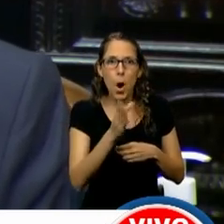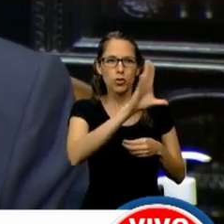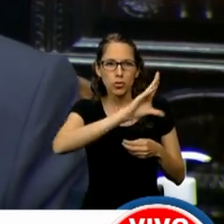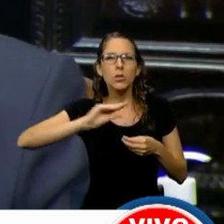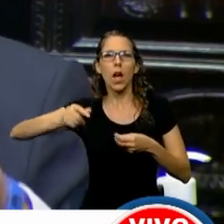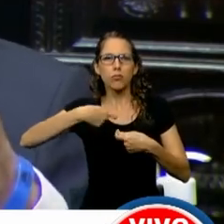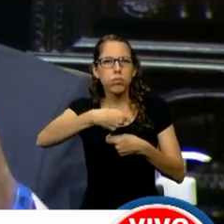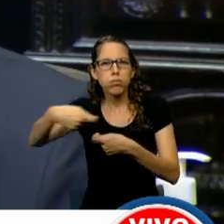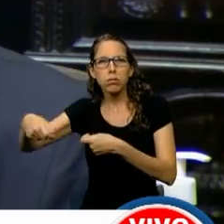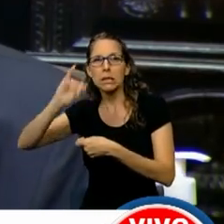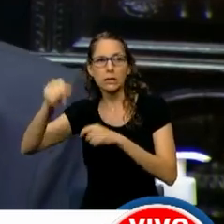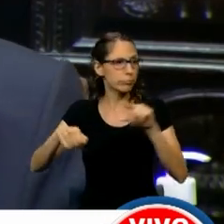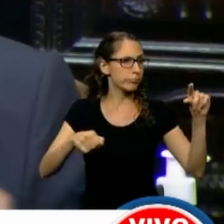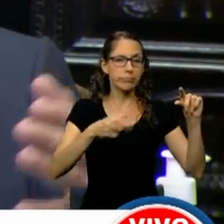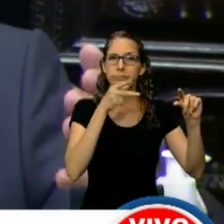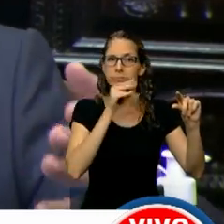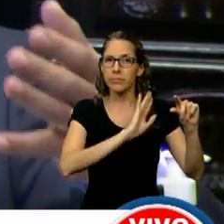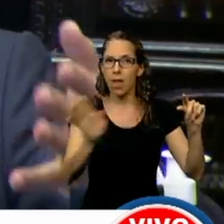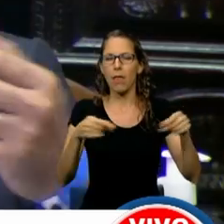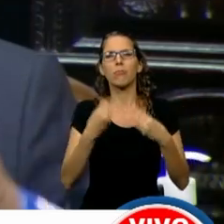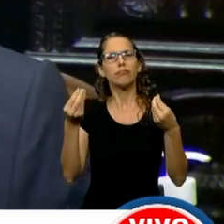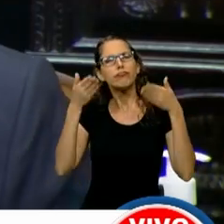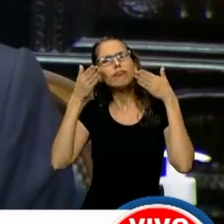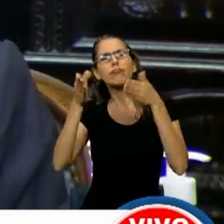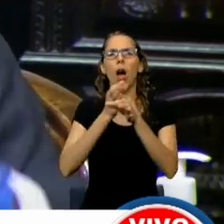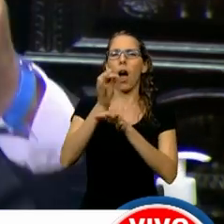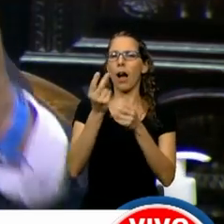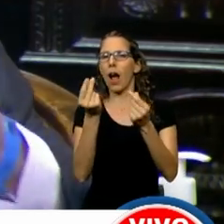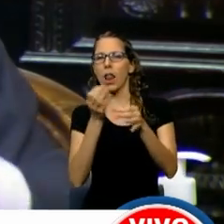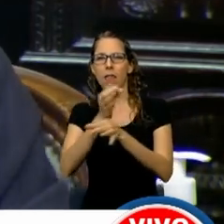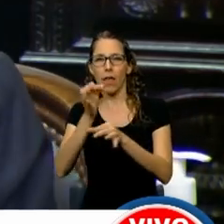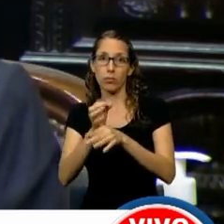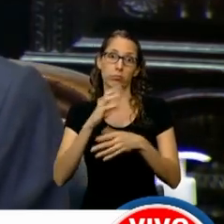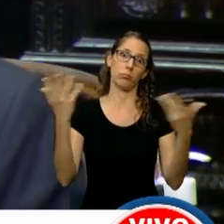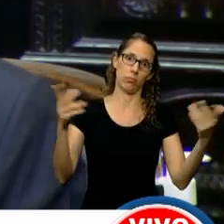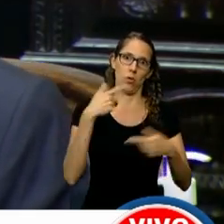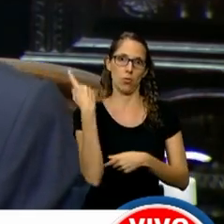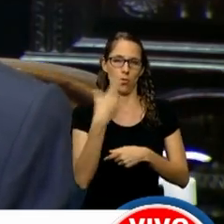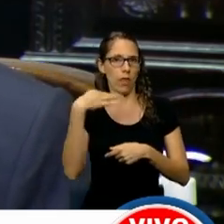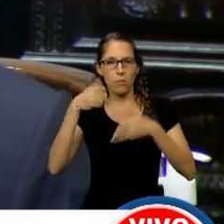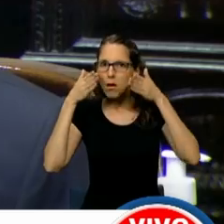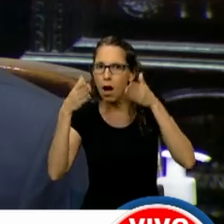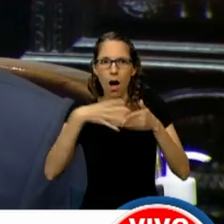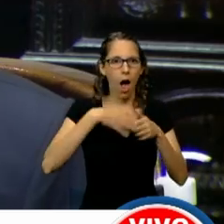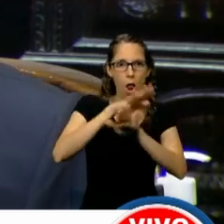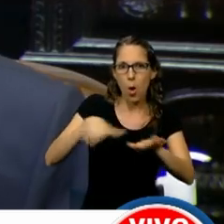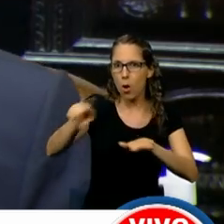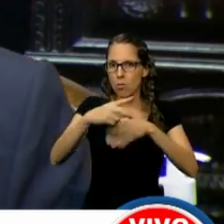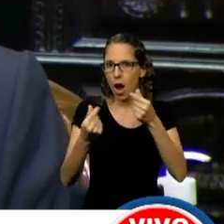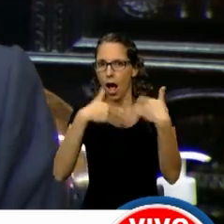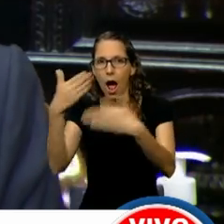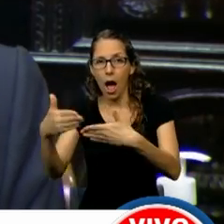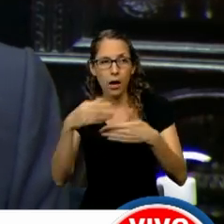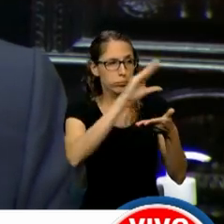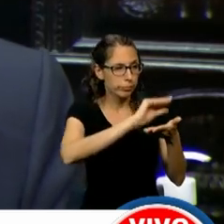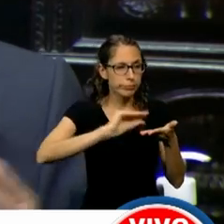en el mejoramiento de la calidad educativa vaya si hace falta ahí donde tenemos que poner el foco en los alumnos sólo el 33